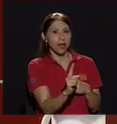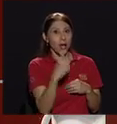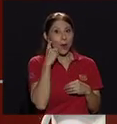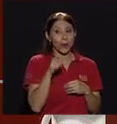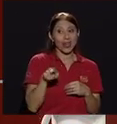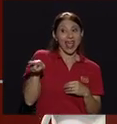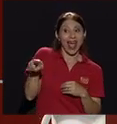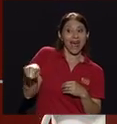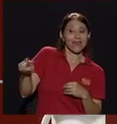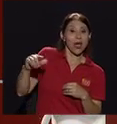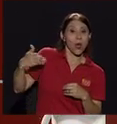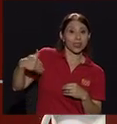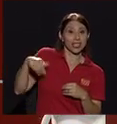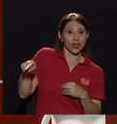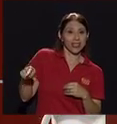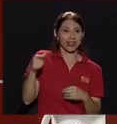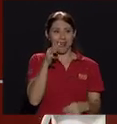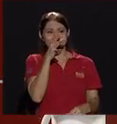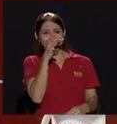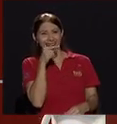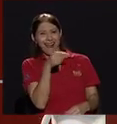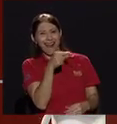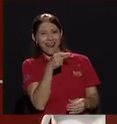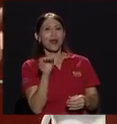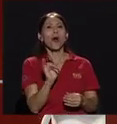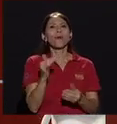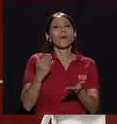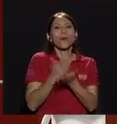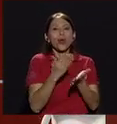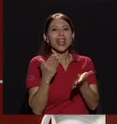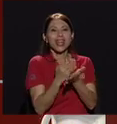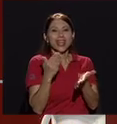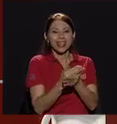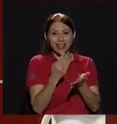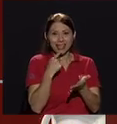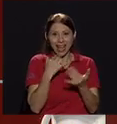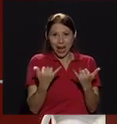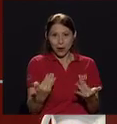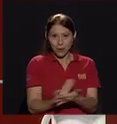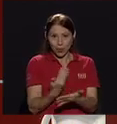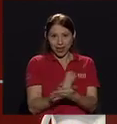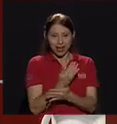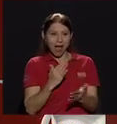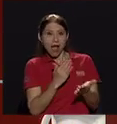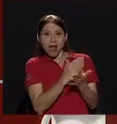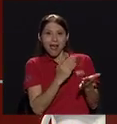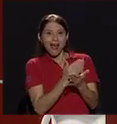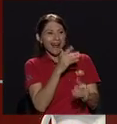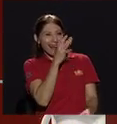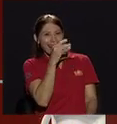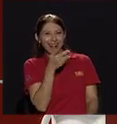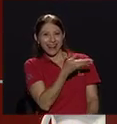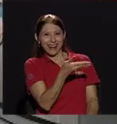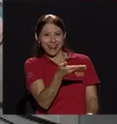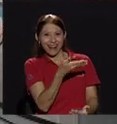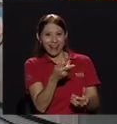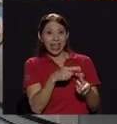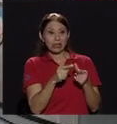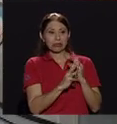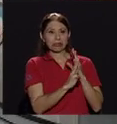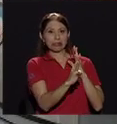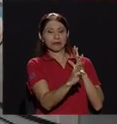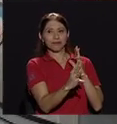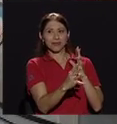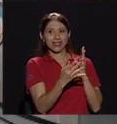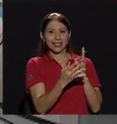la escuela burlándose de ellas, como haciéndoles bullying, dirían ahora la gente moderna de ahora. Y que ella